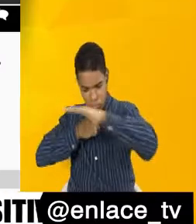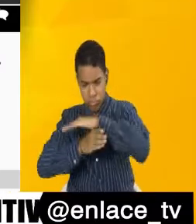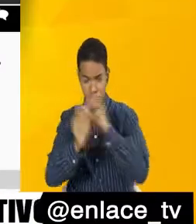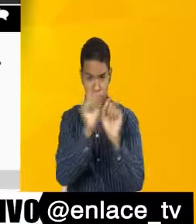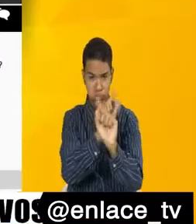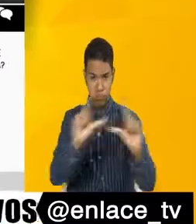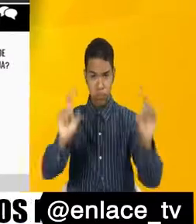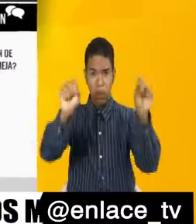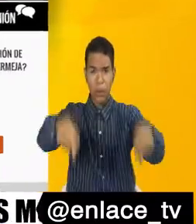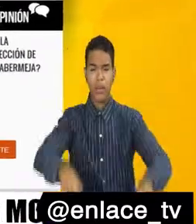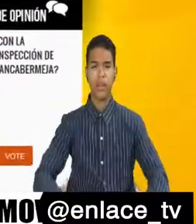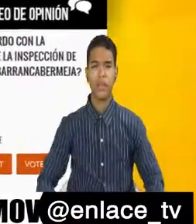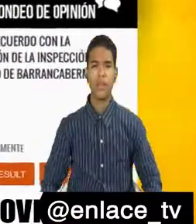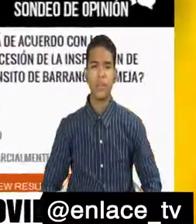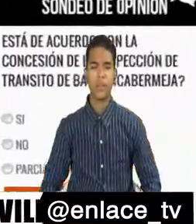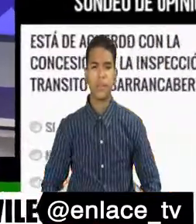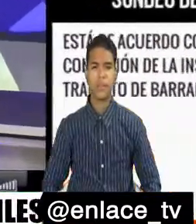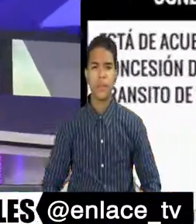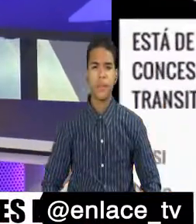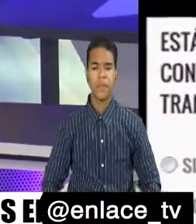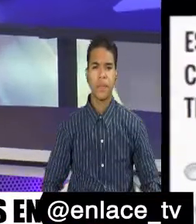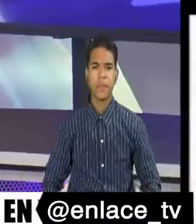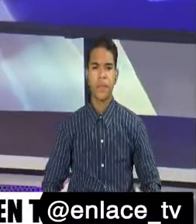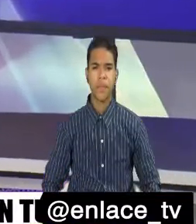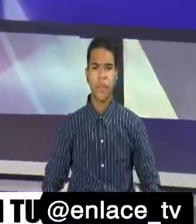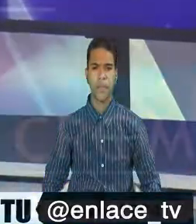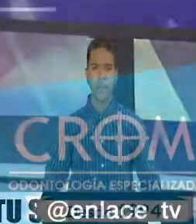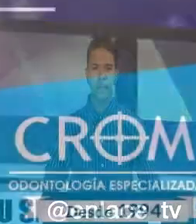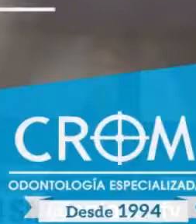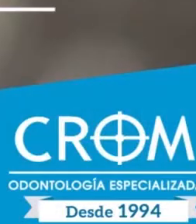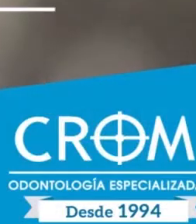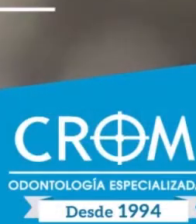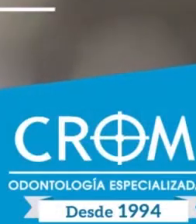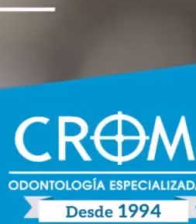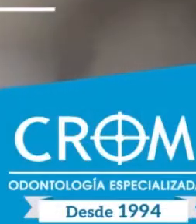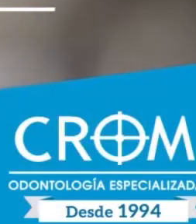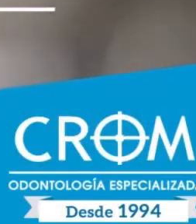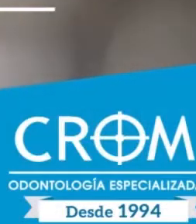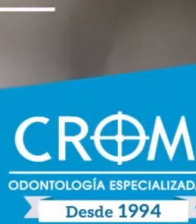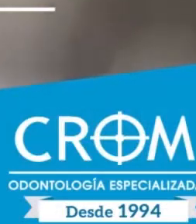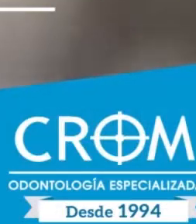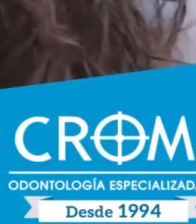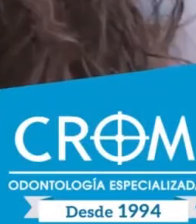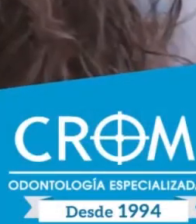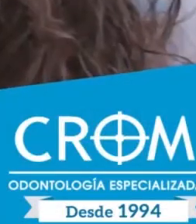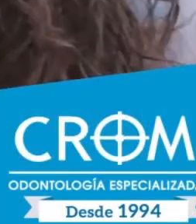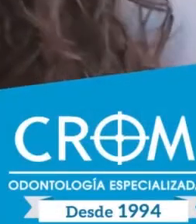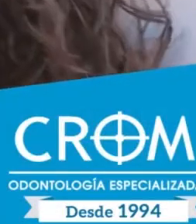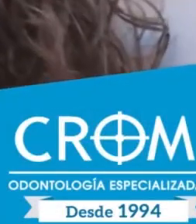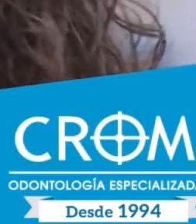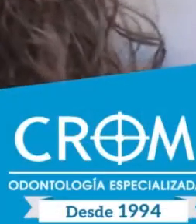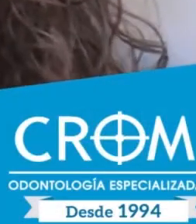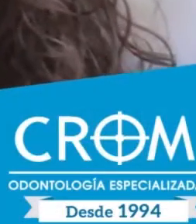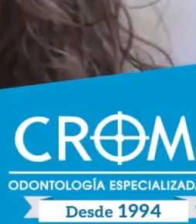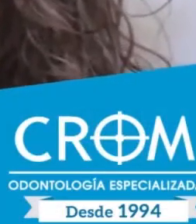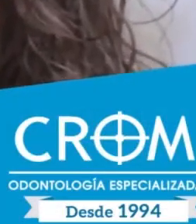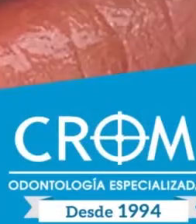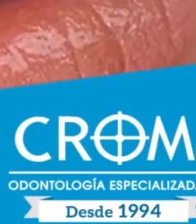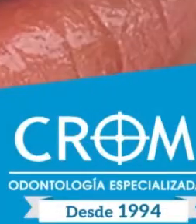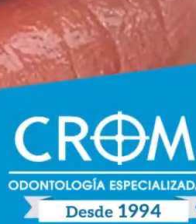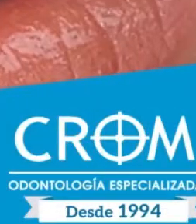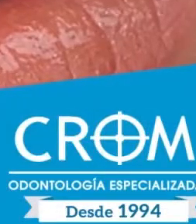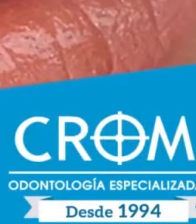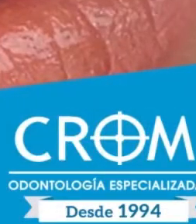virtual. Si quiere que no se note su ortodoncia, los brackets transparentes son para usted. Más estética con